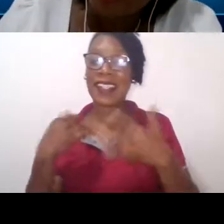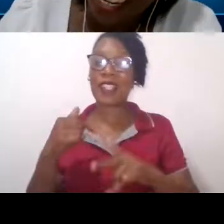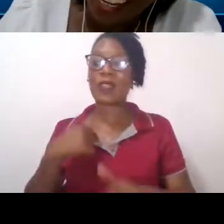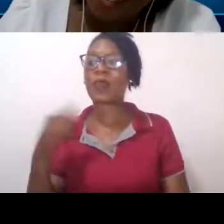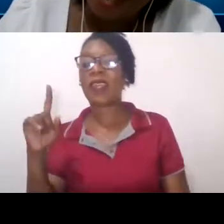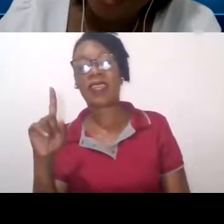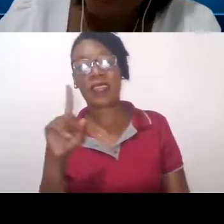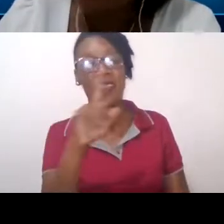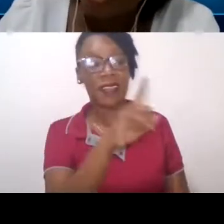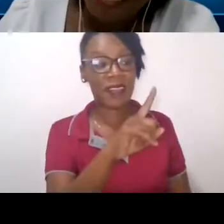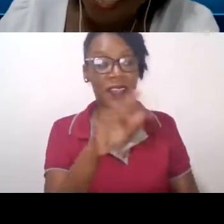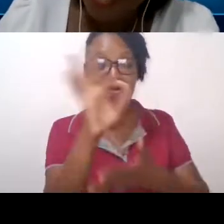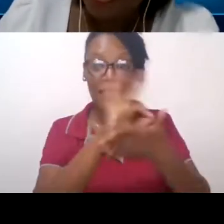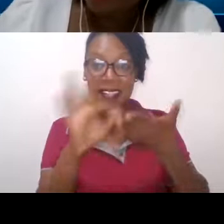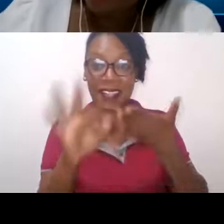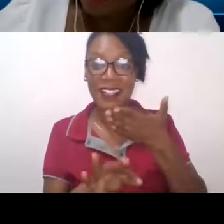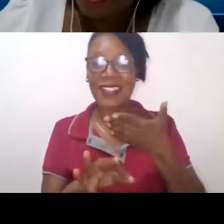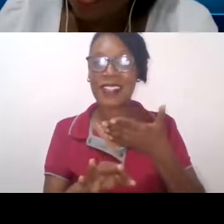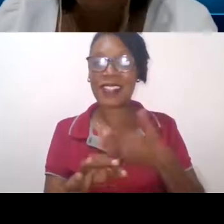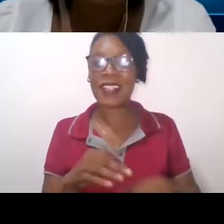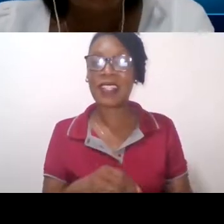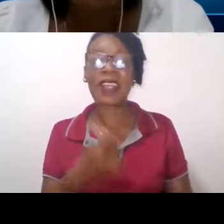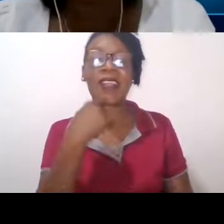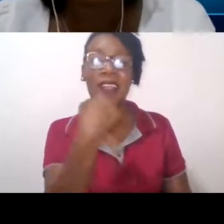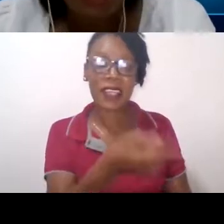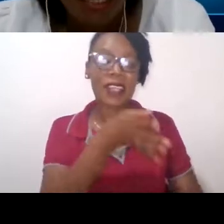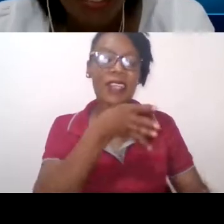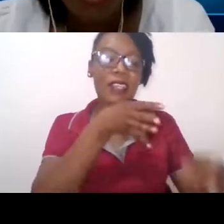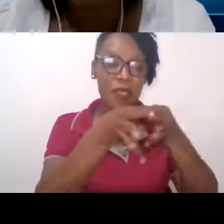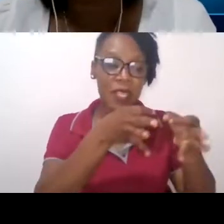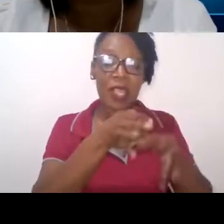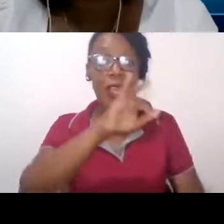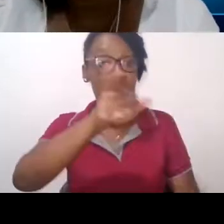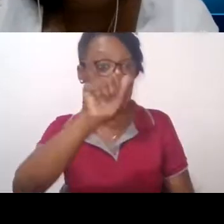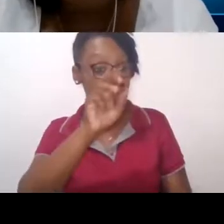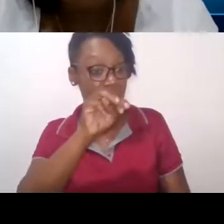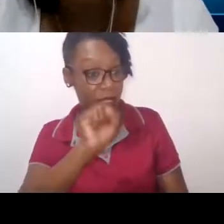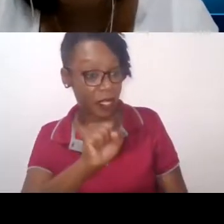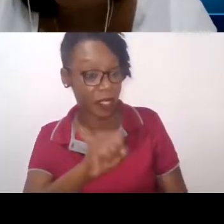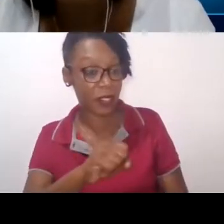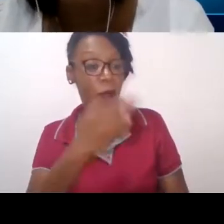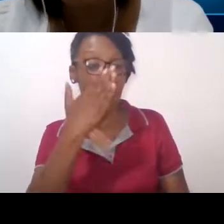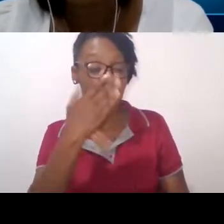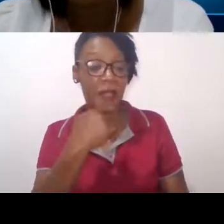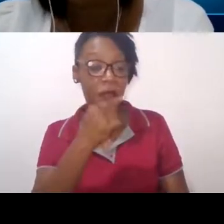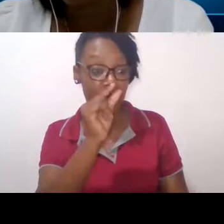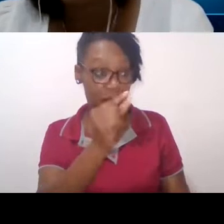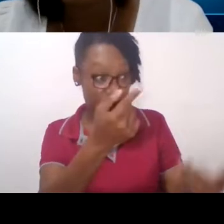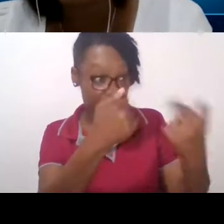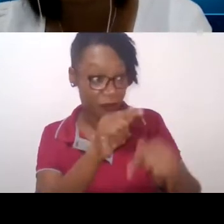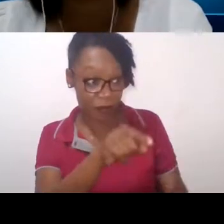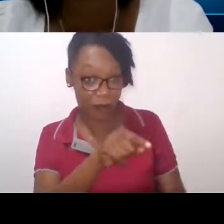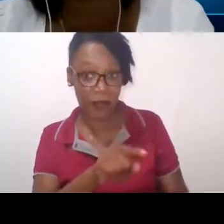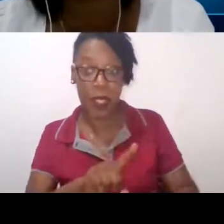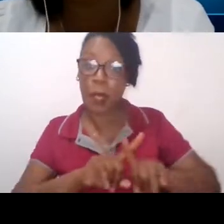la escuela. No me pasa más. Y le dije y le expliqué, James, mami te dijo que ya iba a venir por ti, pero